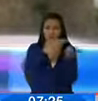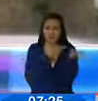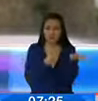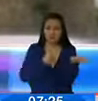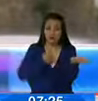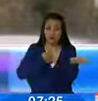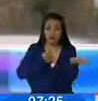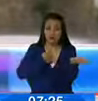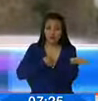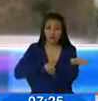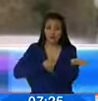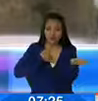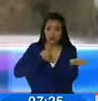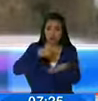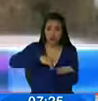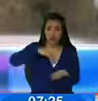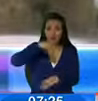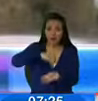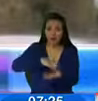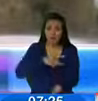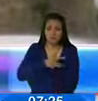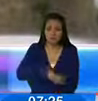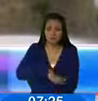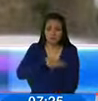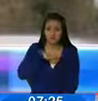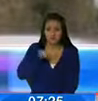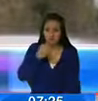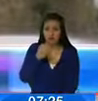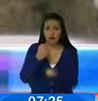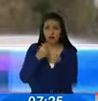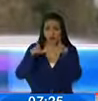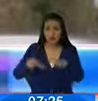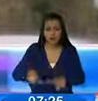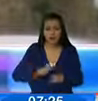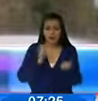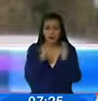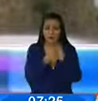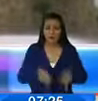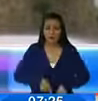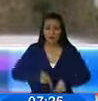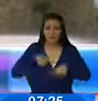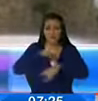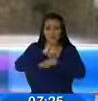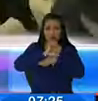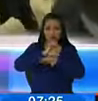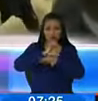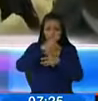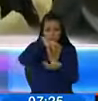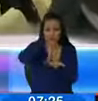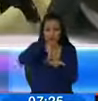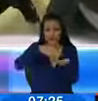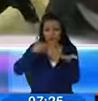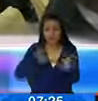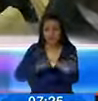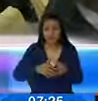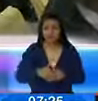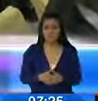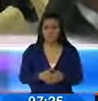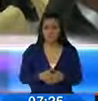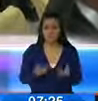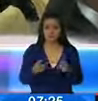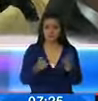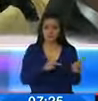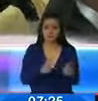me siento orgullosa de haber apoyado un proyecto político que le cambió la vida a un país, no solamente a una provincia. Además de pulir el plan